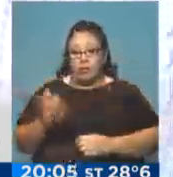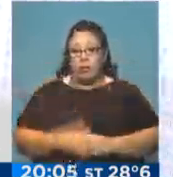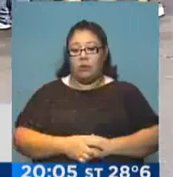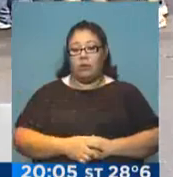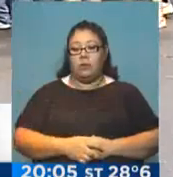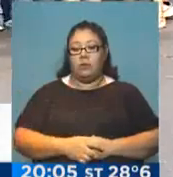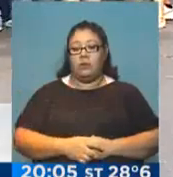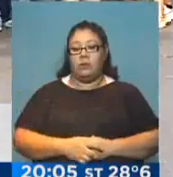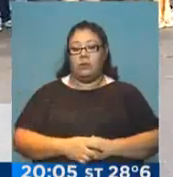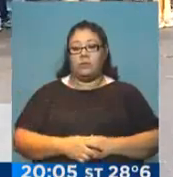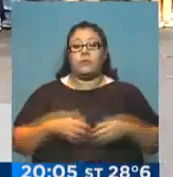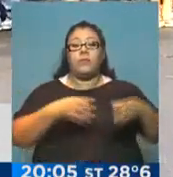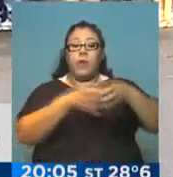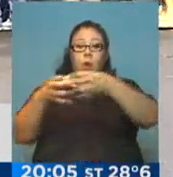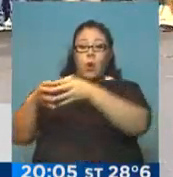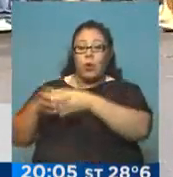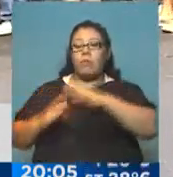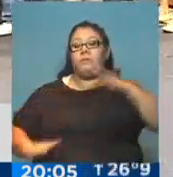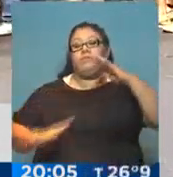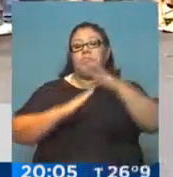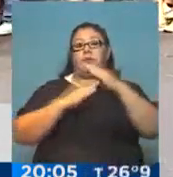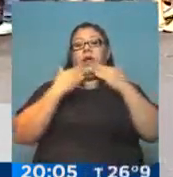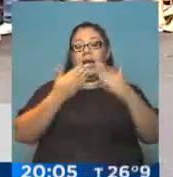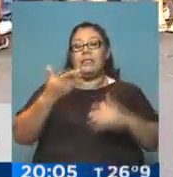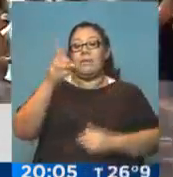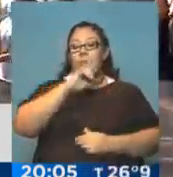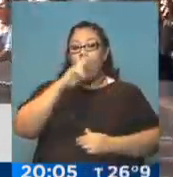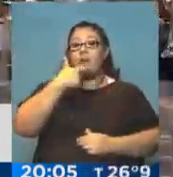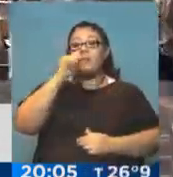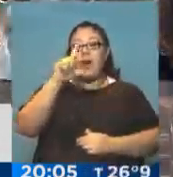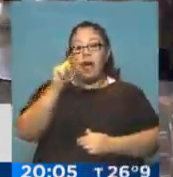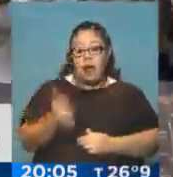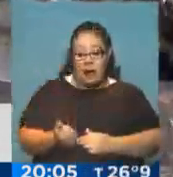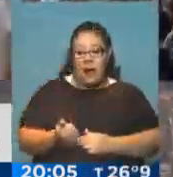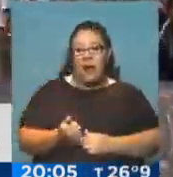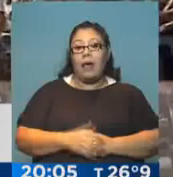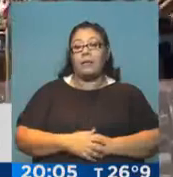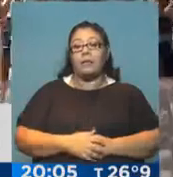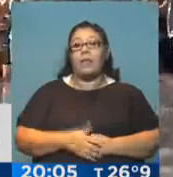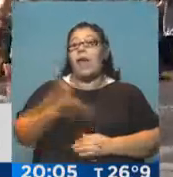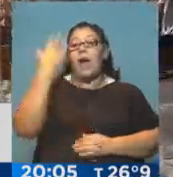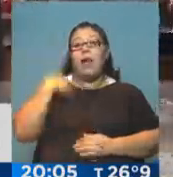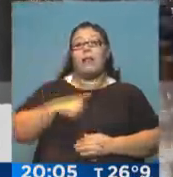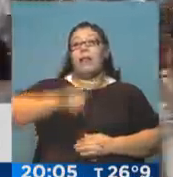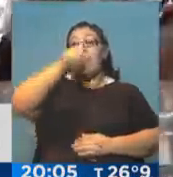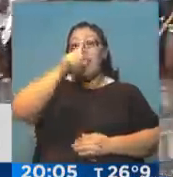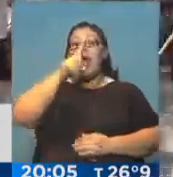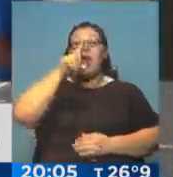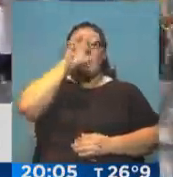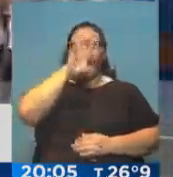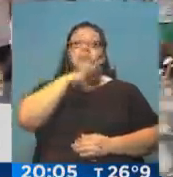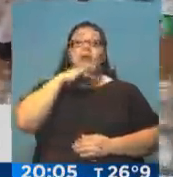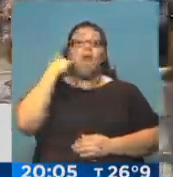vuelta de organización y el liderazgo de Milagro, una calidad de vida que nunca tuvo en siglos en el norte. No se lo perdonan porque